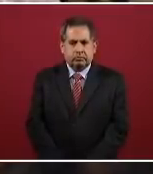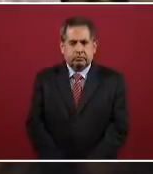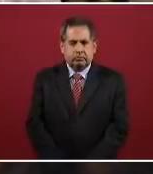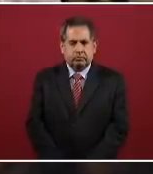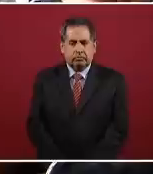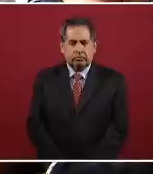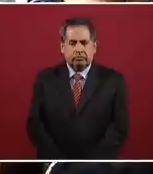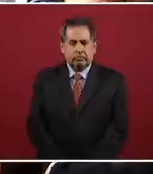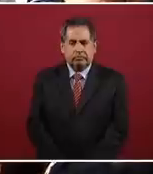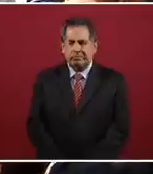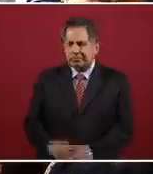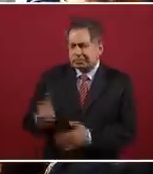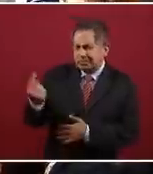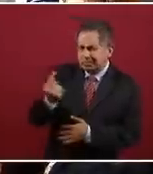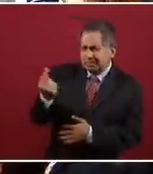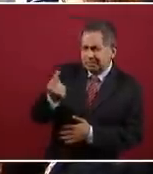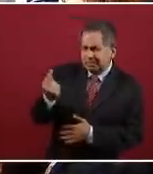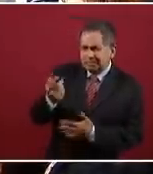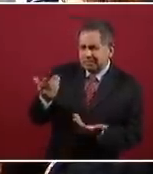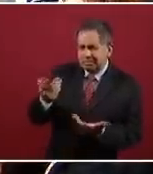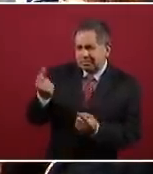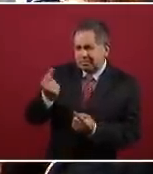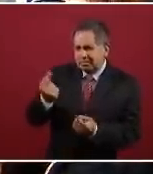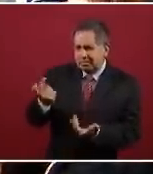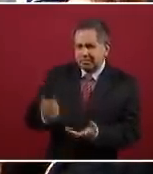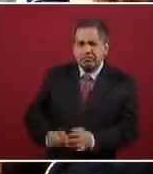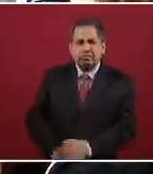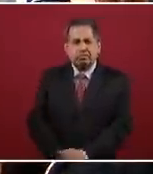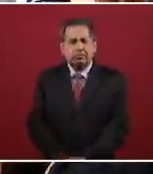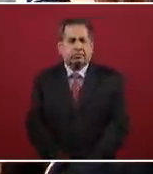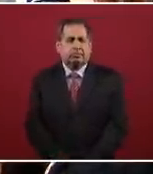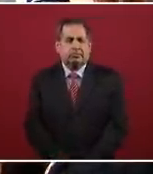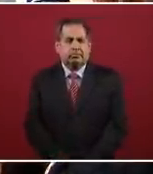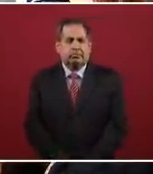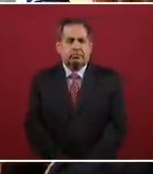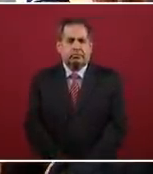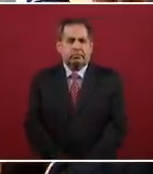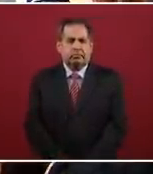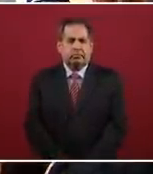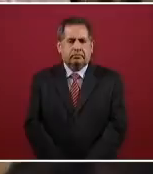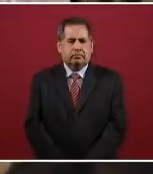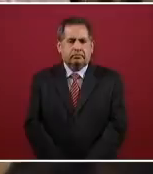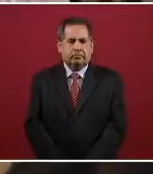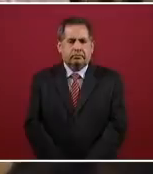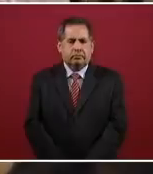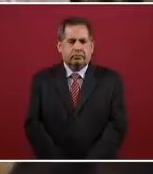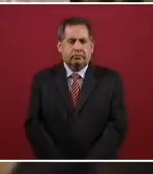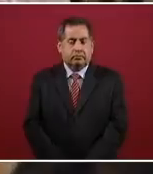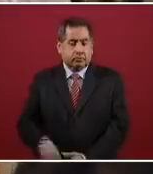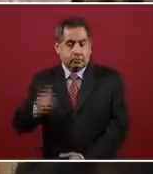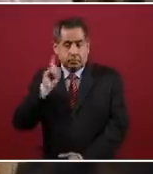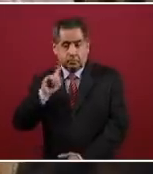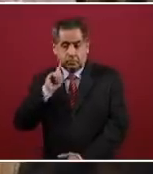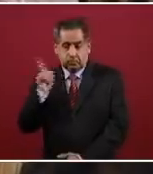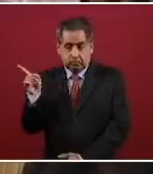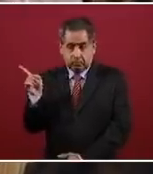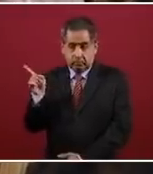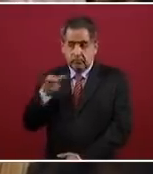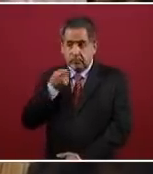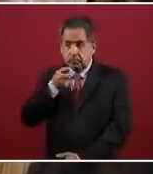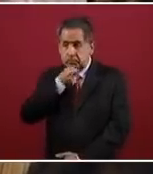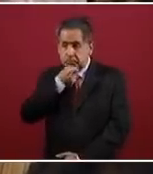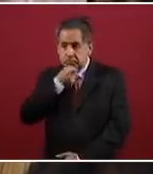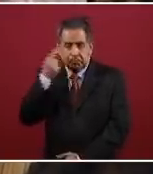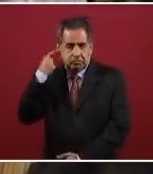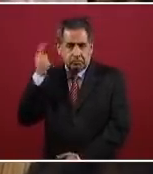¿Pero en qué? En que no nos están respetando, ya nos están dejando de pagar, no nos están dejando. Y el decreto de reforma dice que no